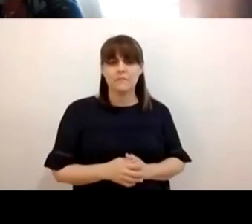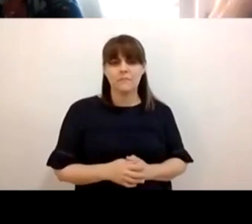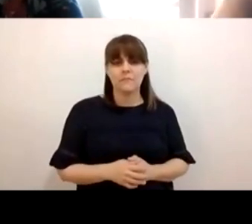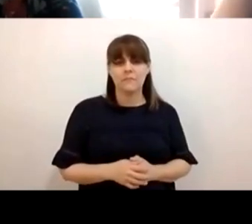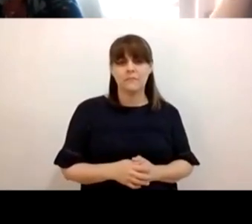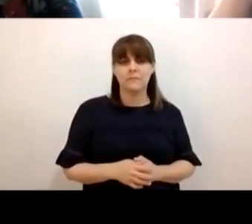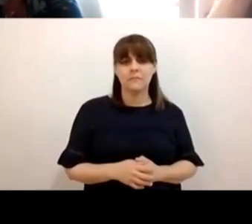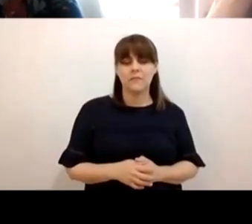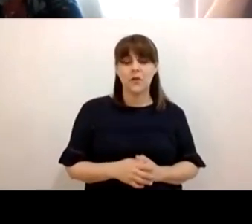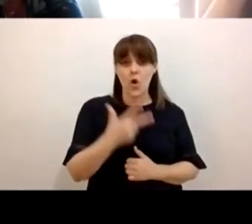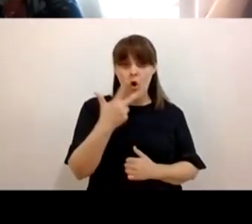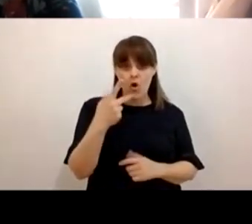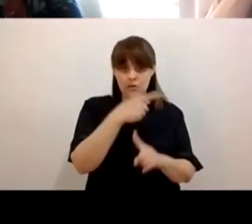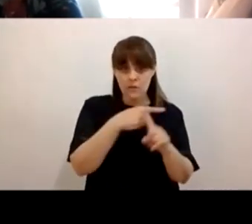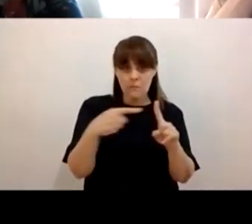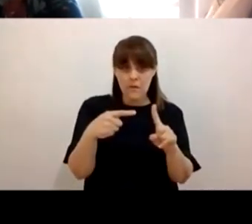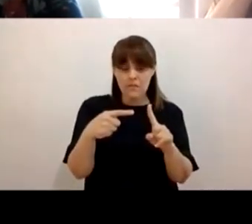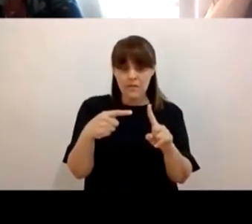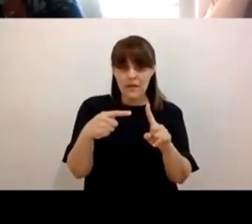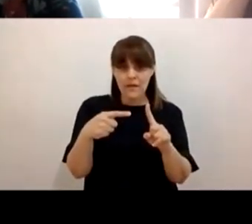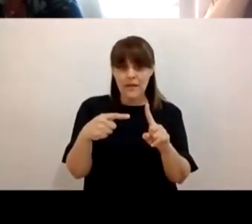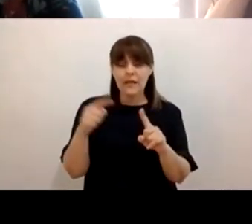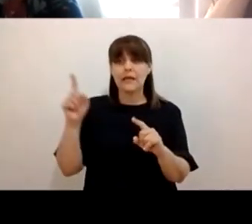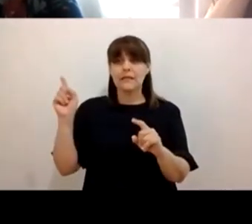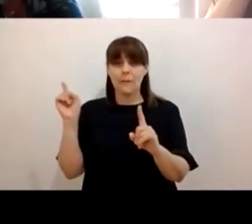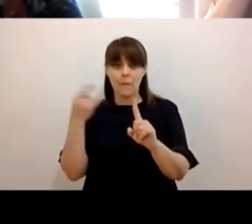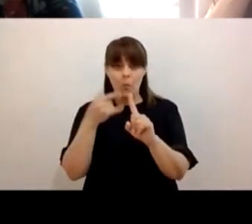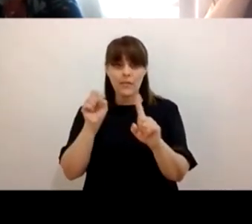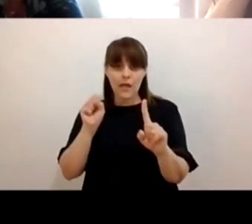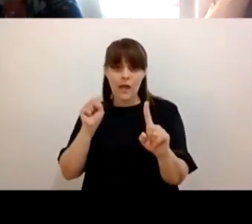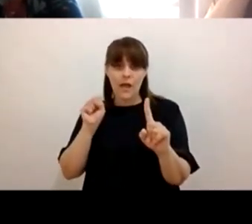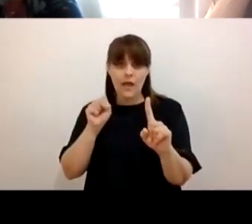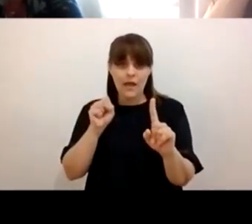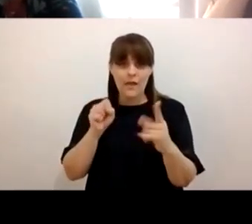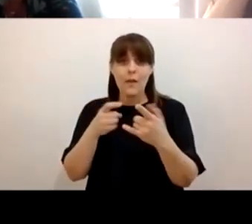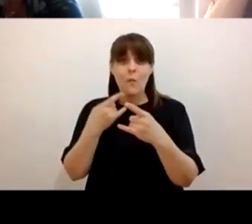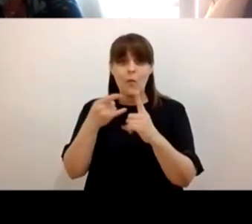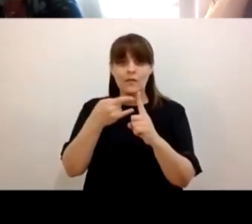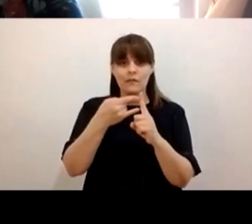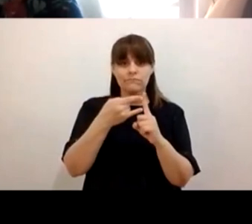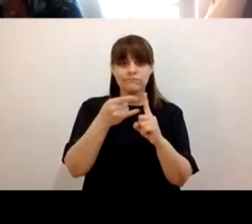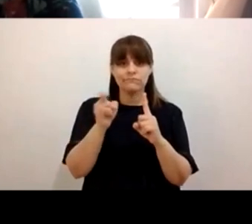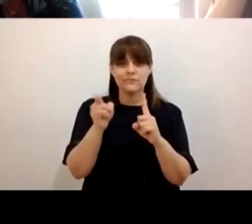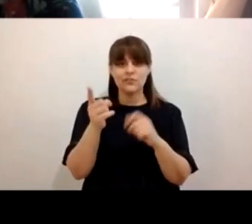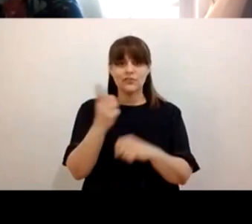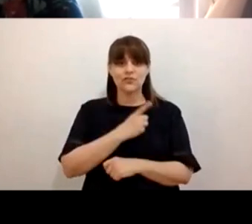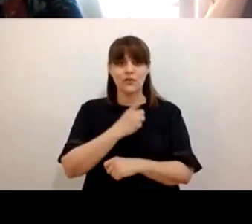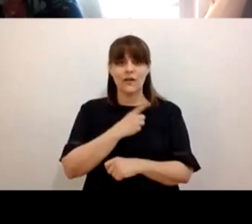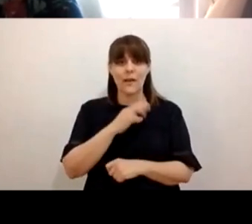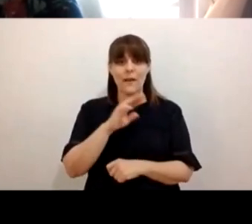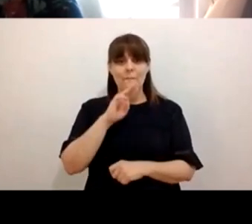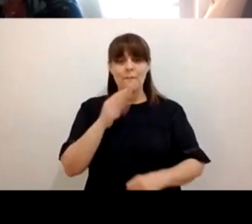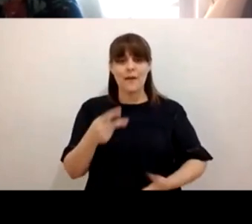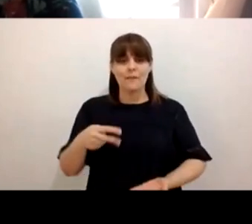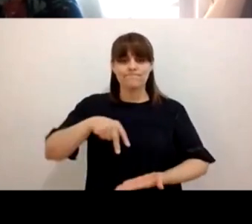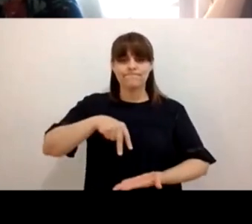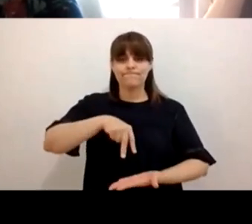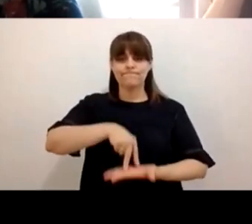eran 8 y media y yo recién ya iba a tocar la puerta y se abría solita la puerta mi madre estaba ahí parada